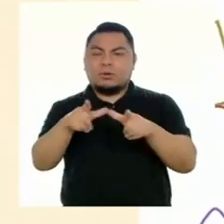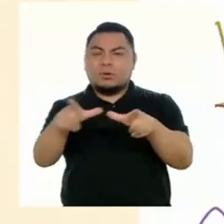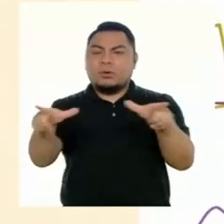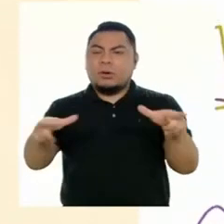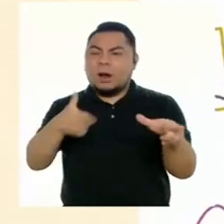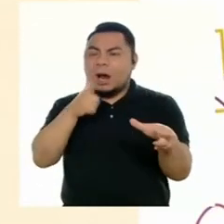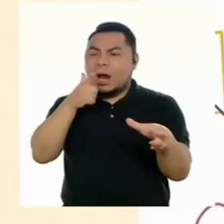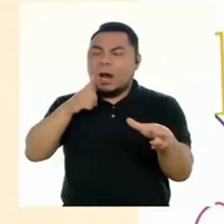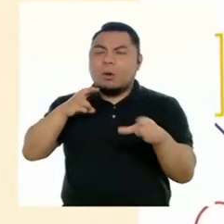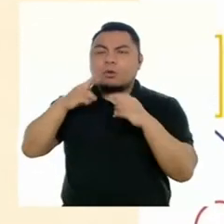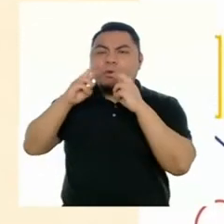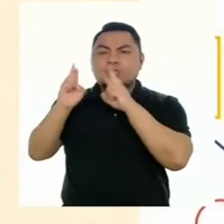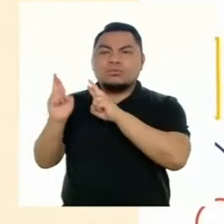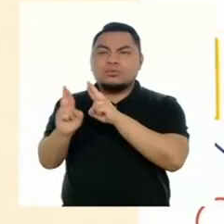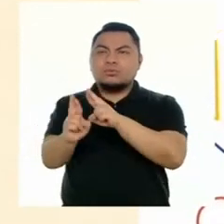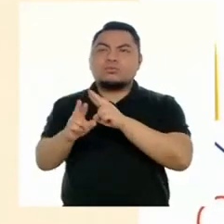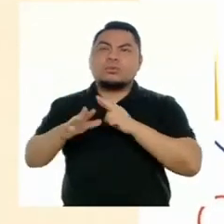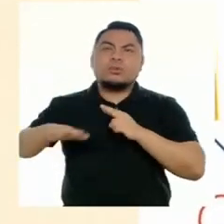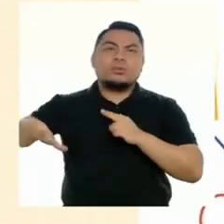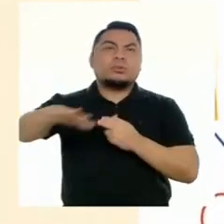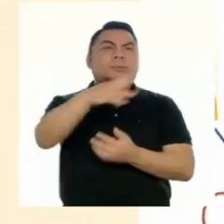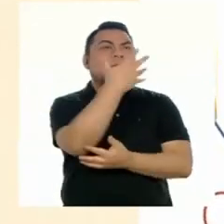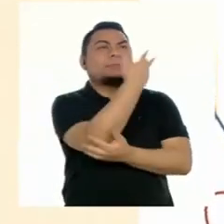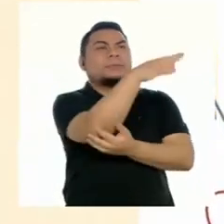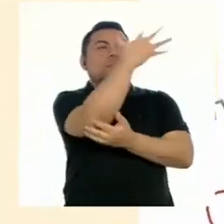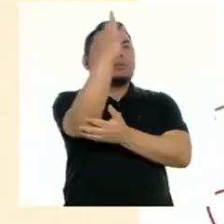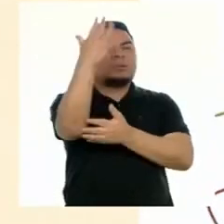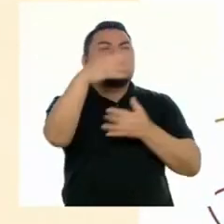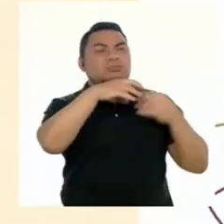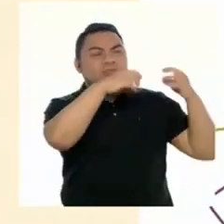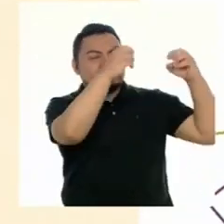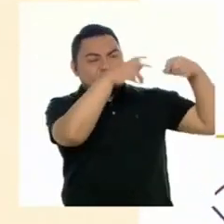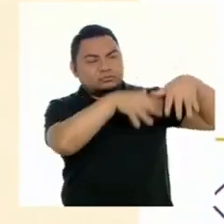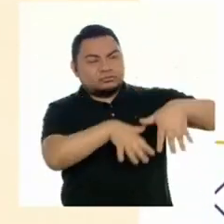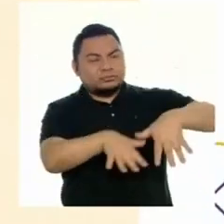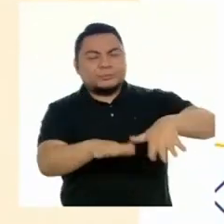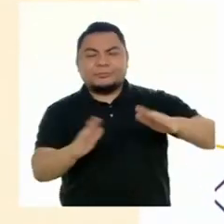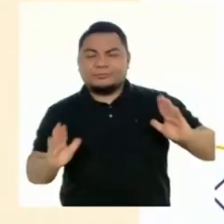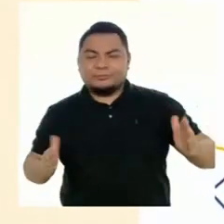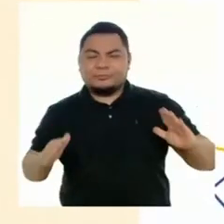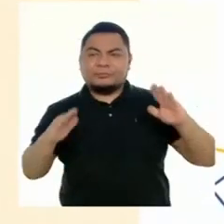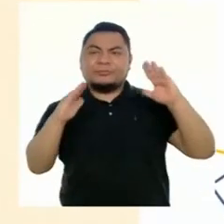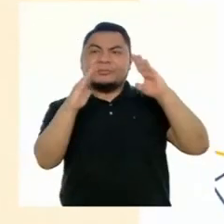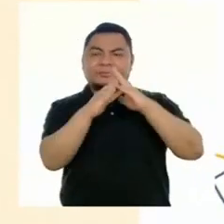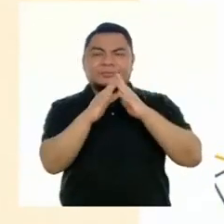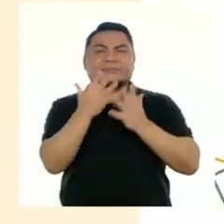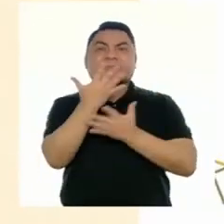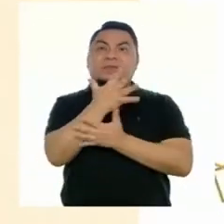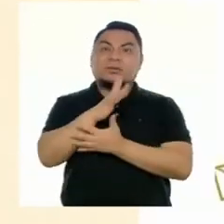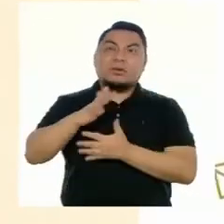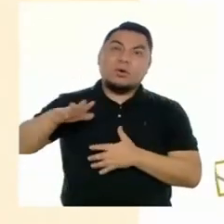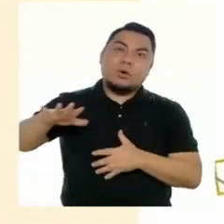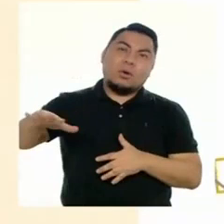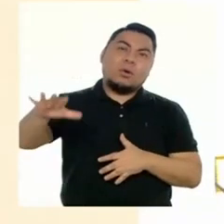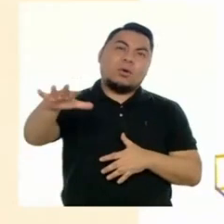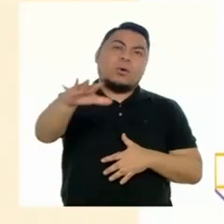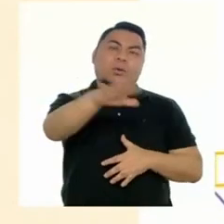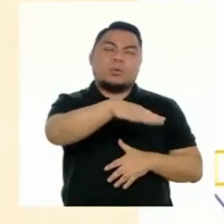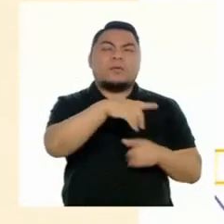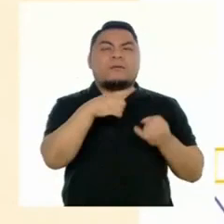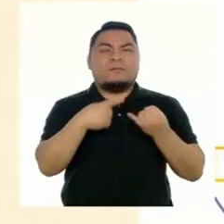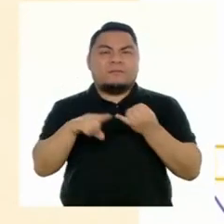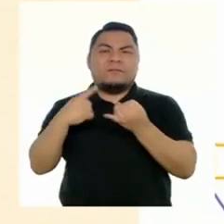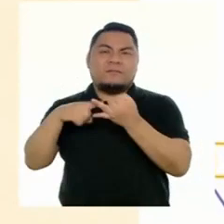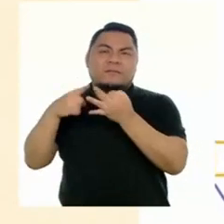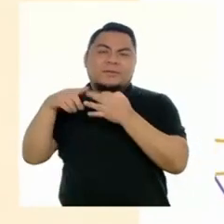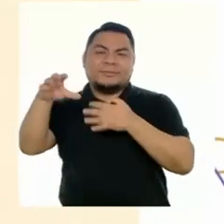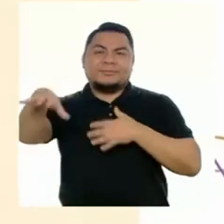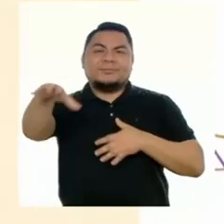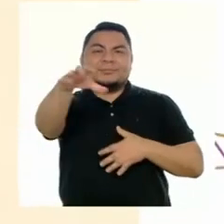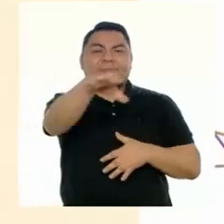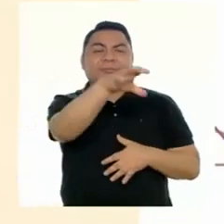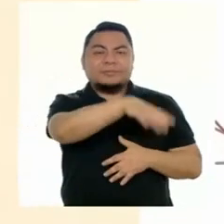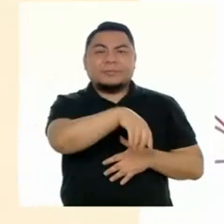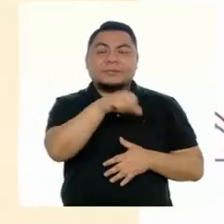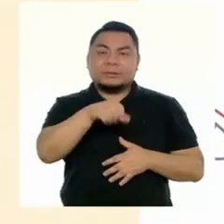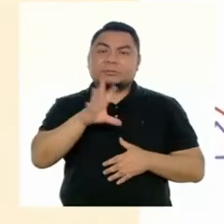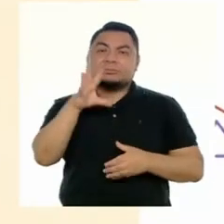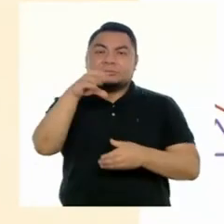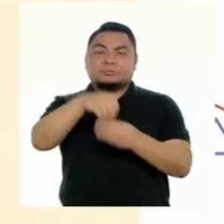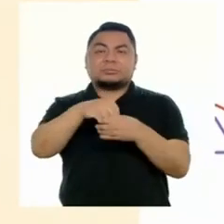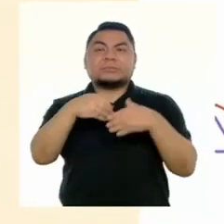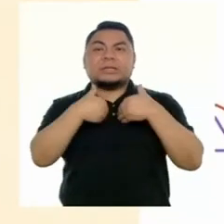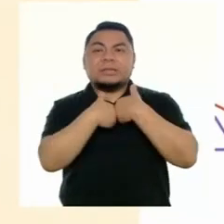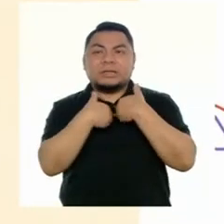acuáticos y los complejos ecológicos de los que forman parte, comprende la diversidad dentro de cada